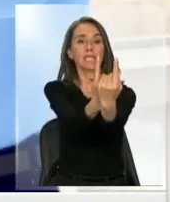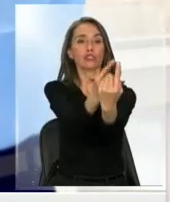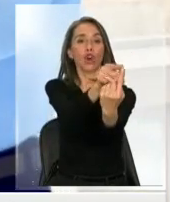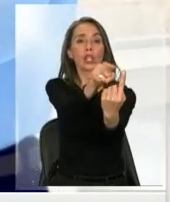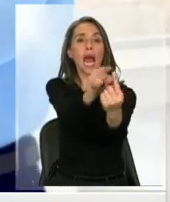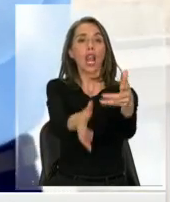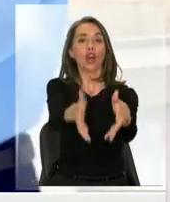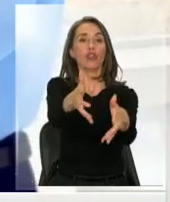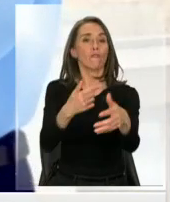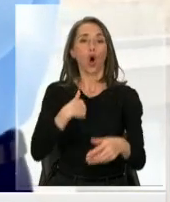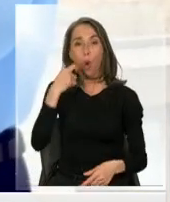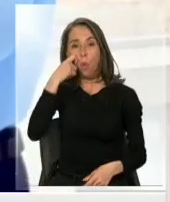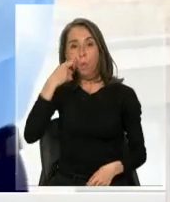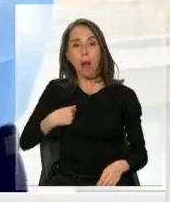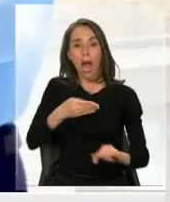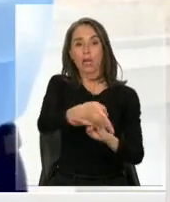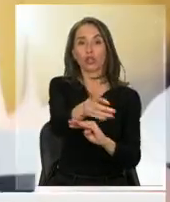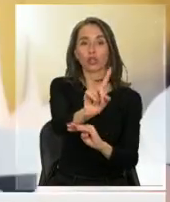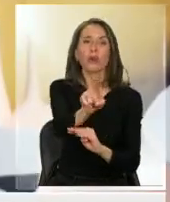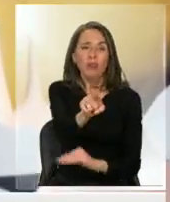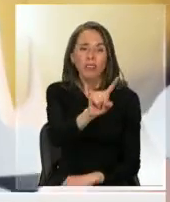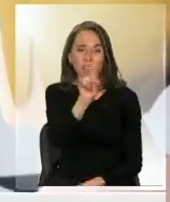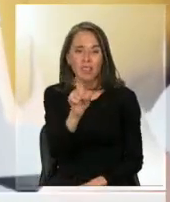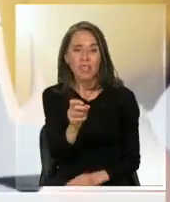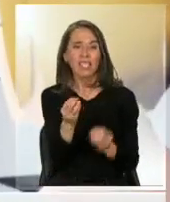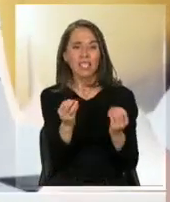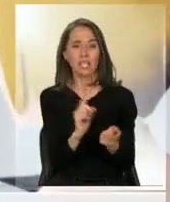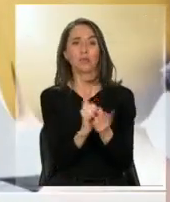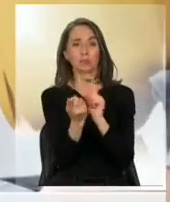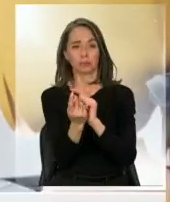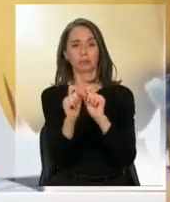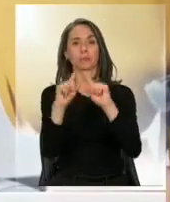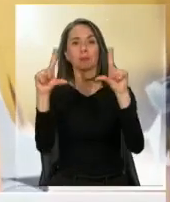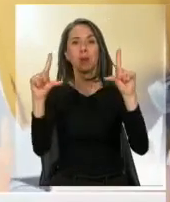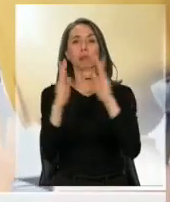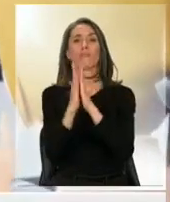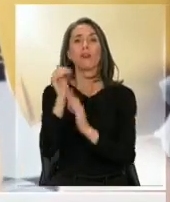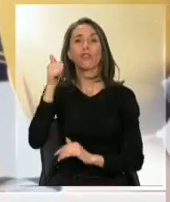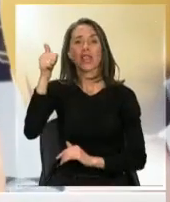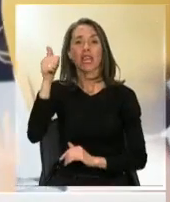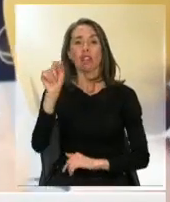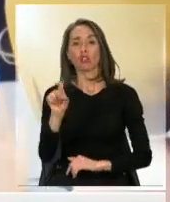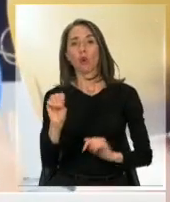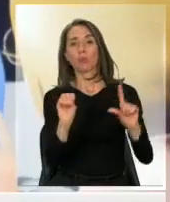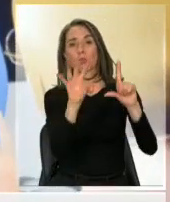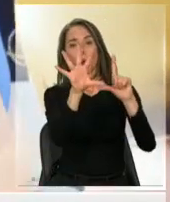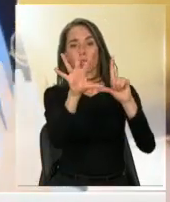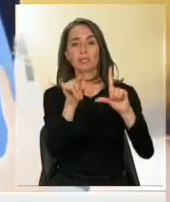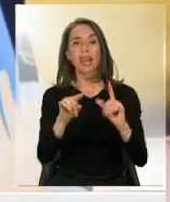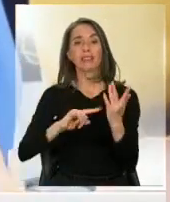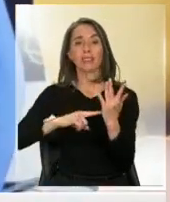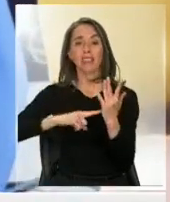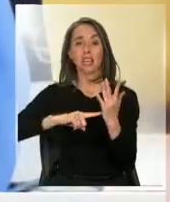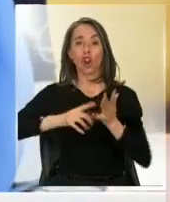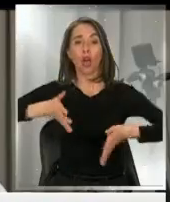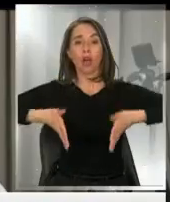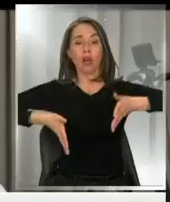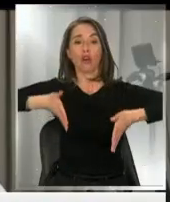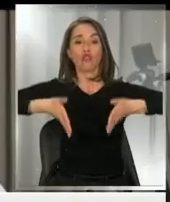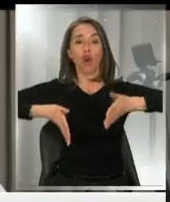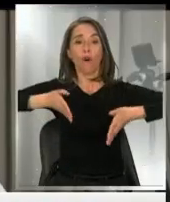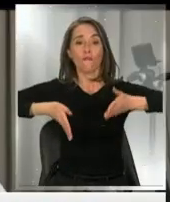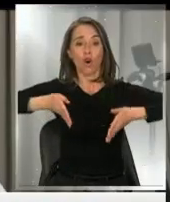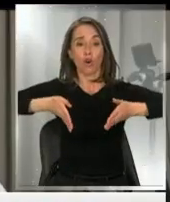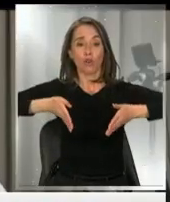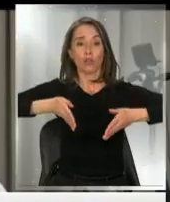manera presencial. Ahora, usted dirá, y así pasamos al siguiente apoyo, señor director, este tipo de tecnologías quizás